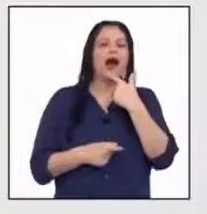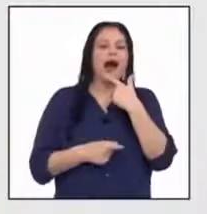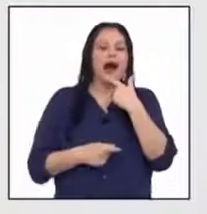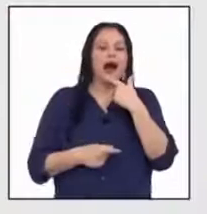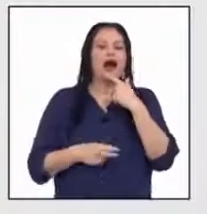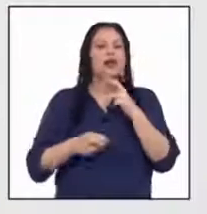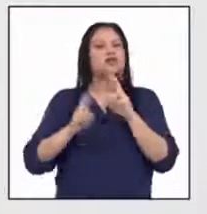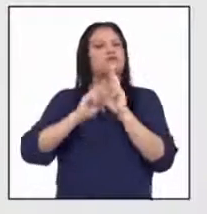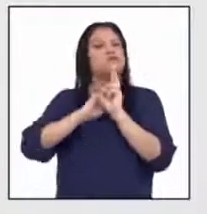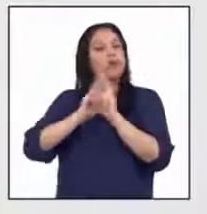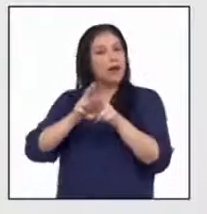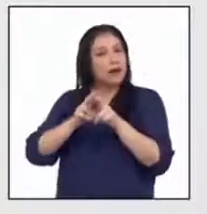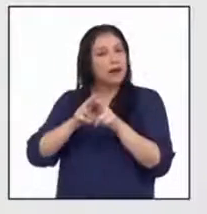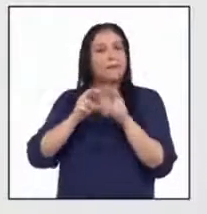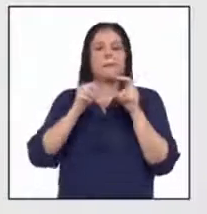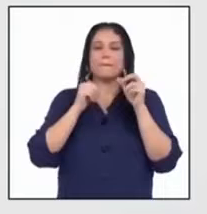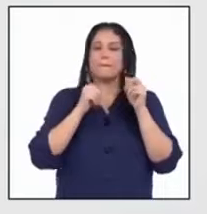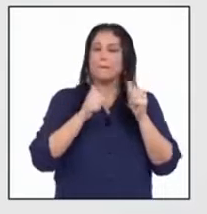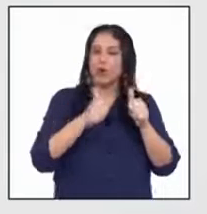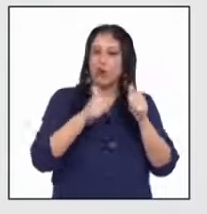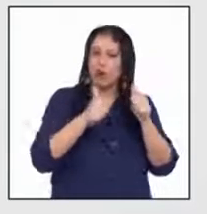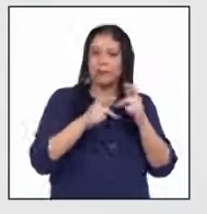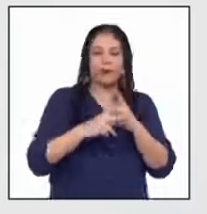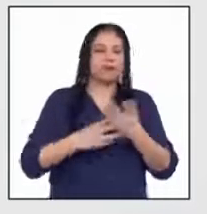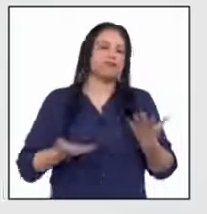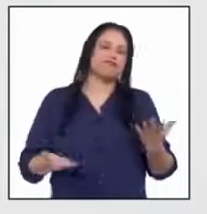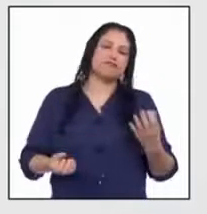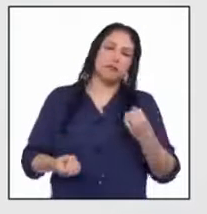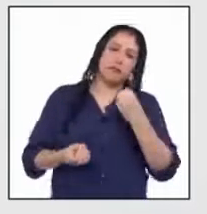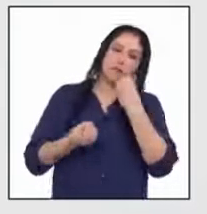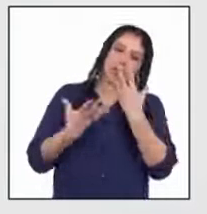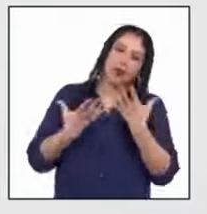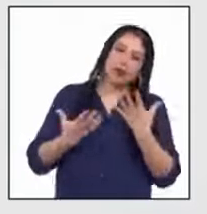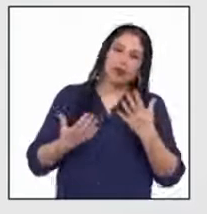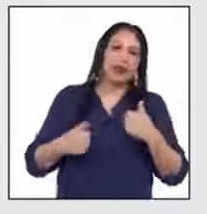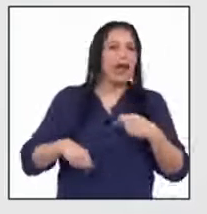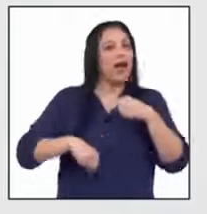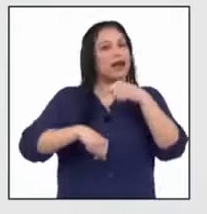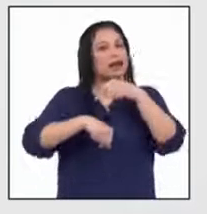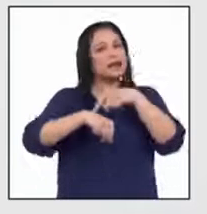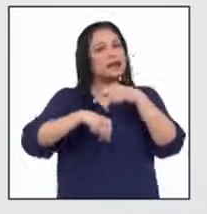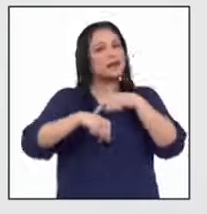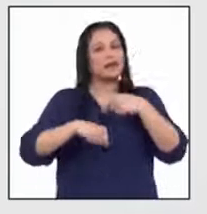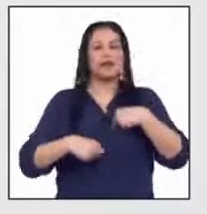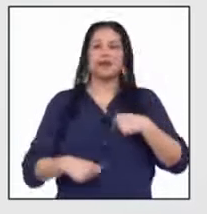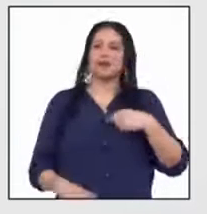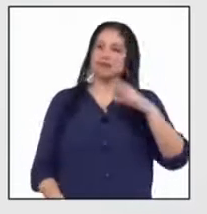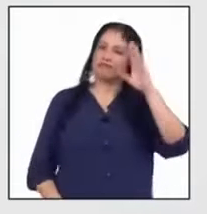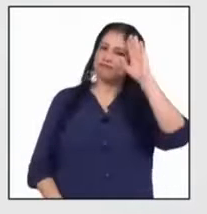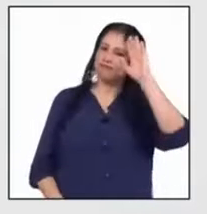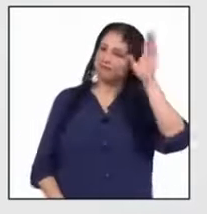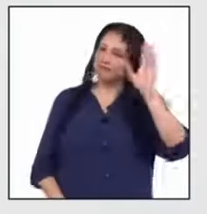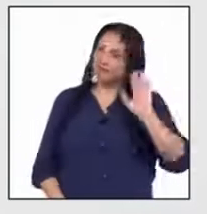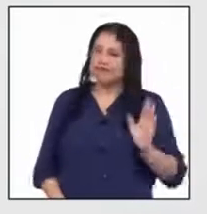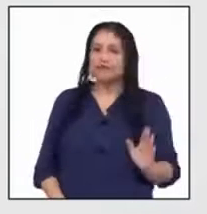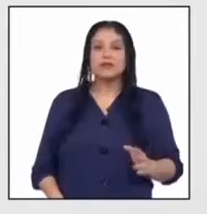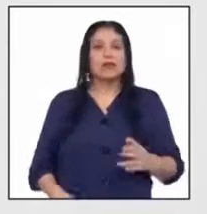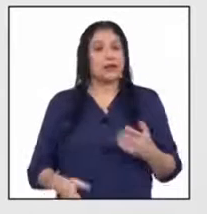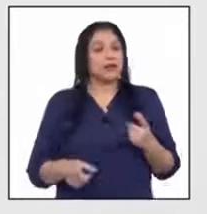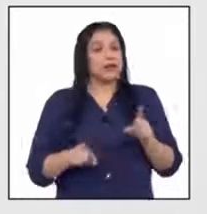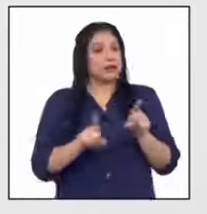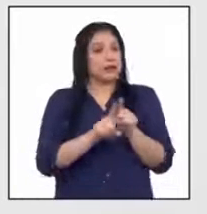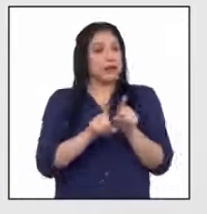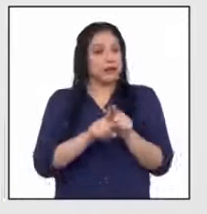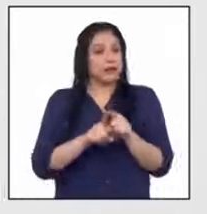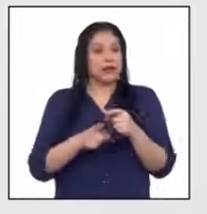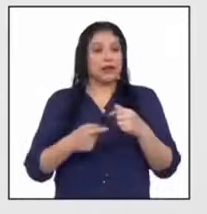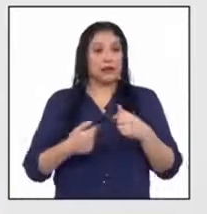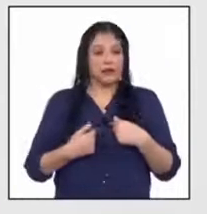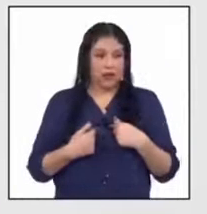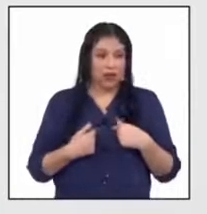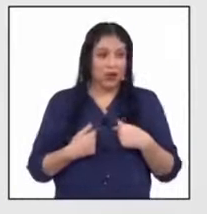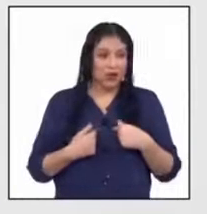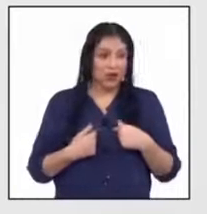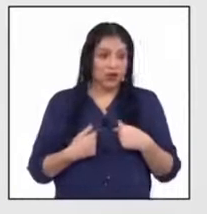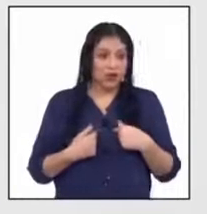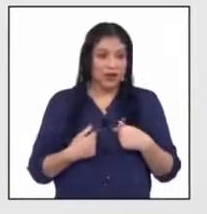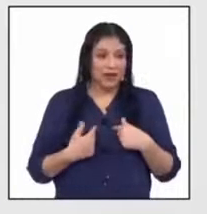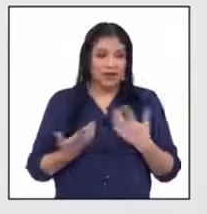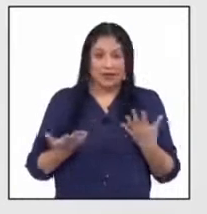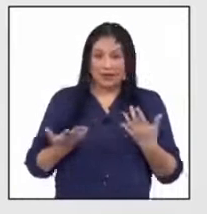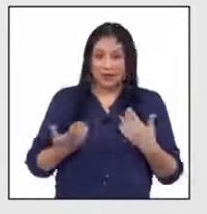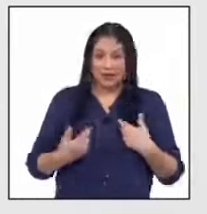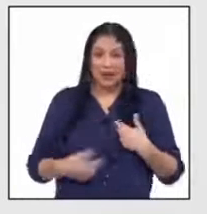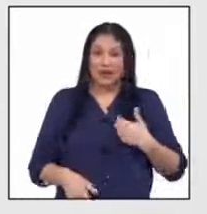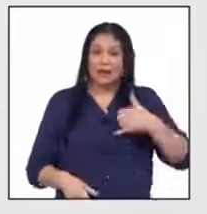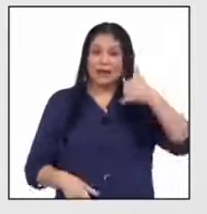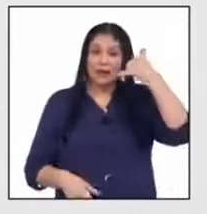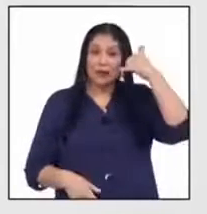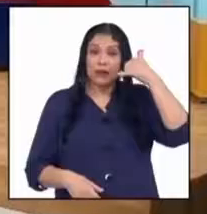interpretarlos. ¡Excelente! Bueno, muchachos, llegó la hora de irme. Aparte que ya estaba quedándome sin